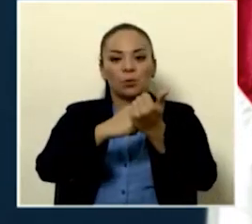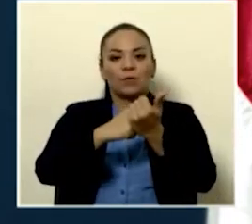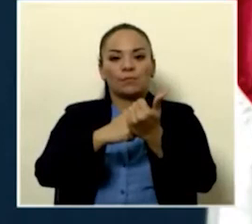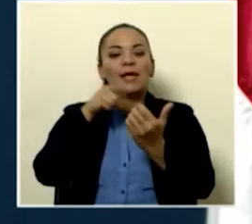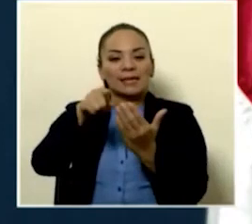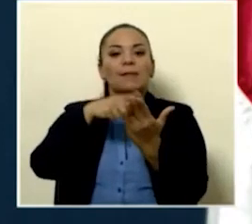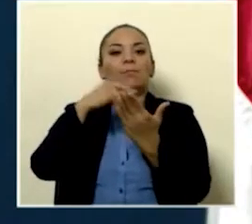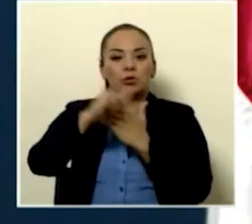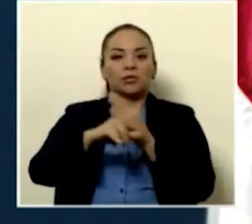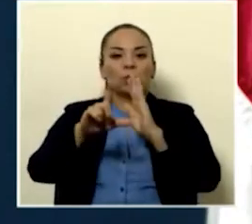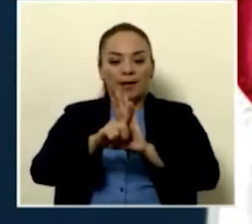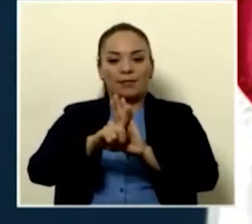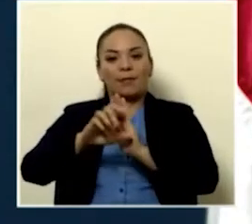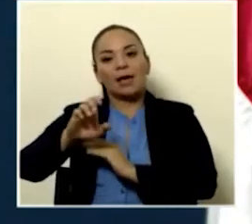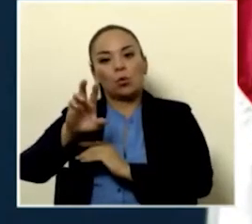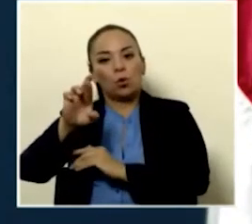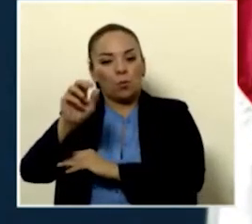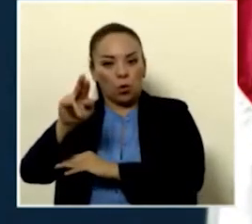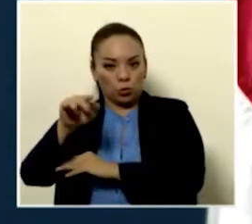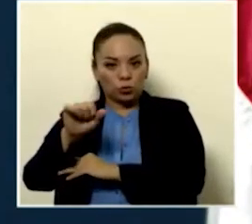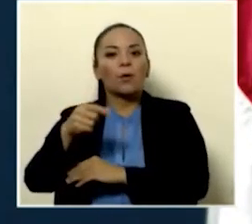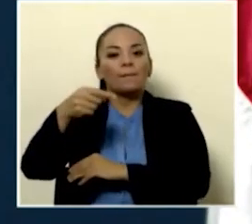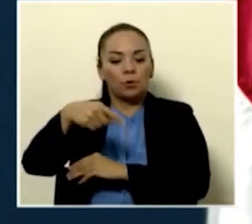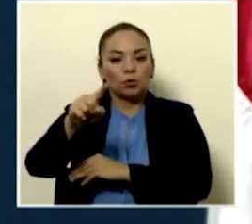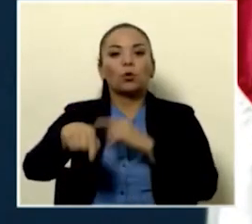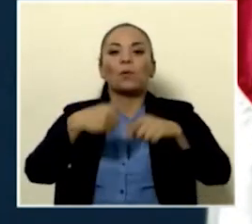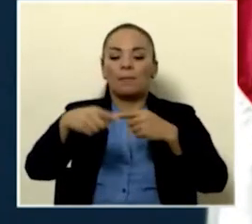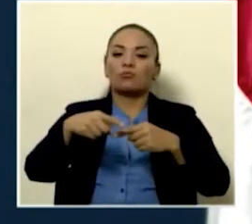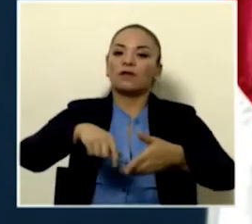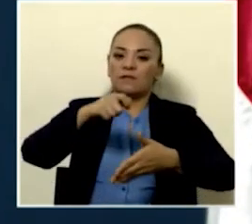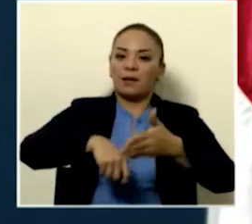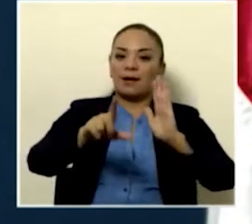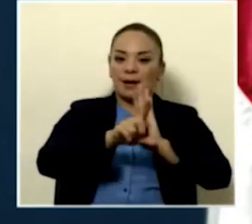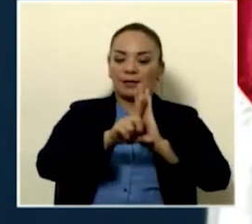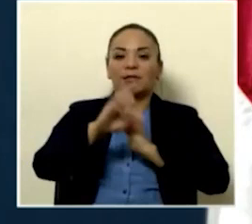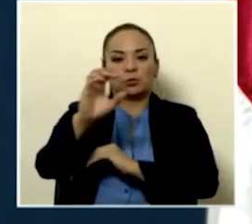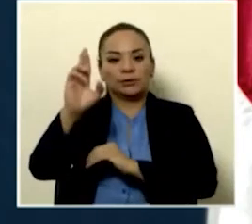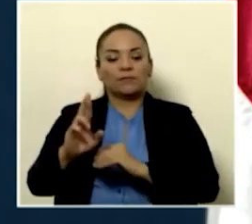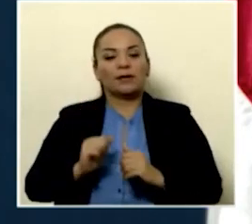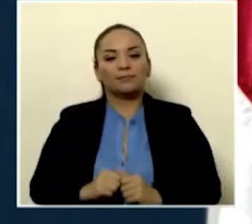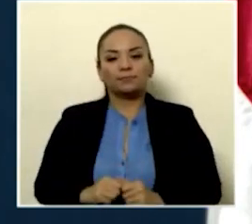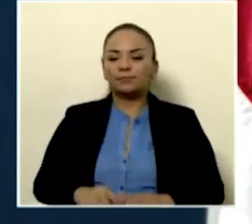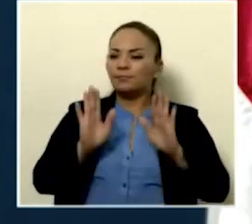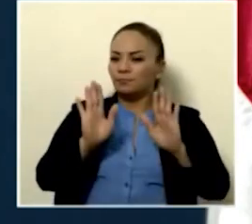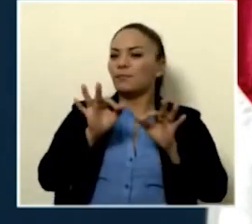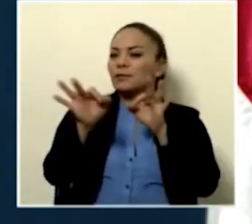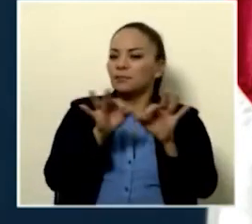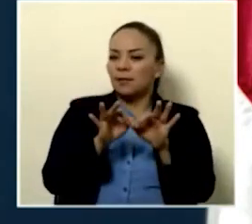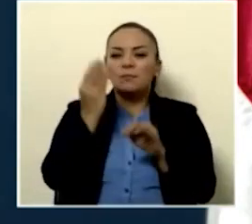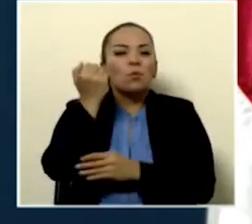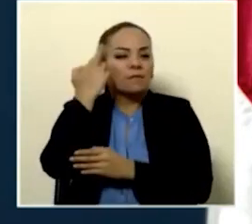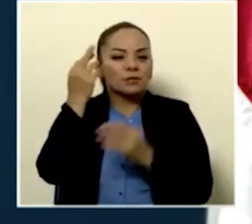este proyecto de ley que pronto firmaremos en Ley de la República. Vean la importancia de esto.